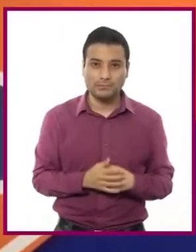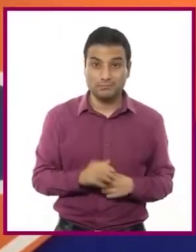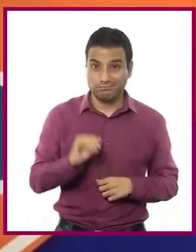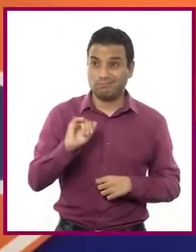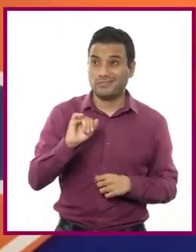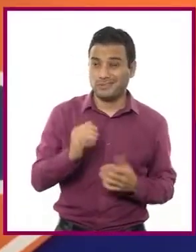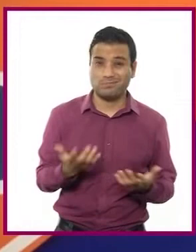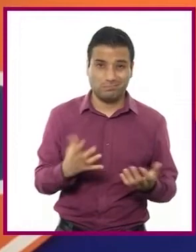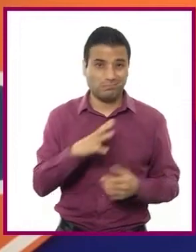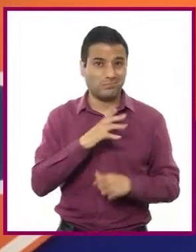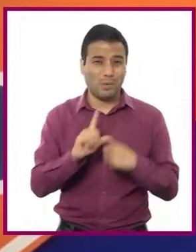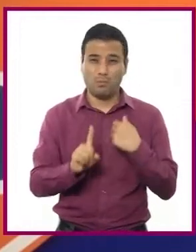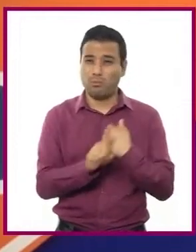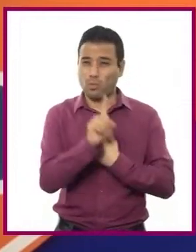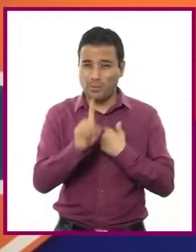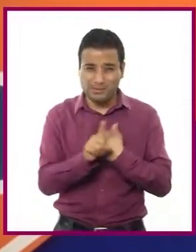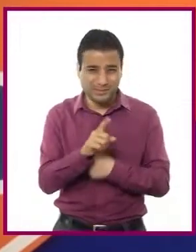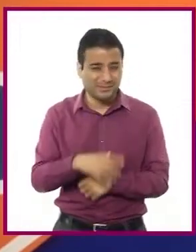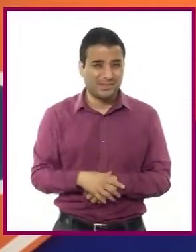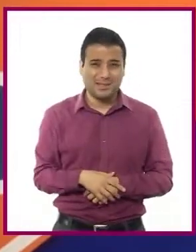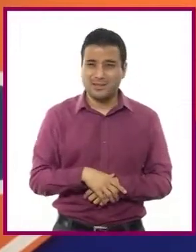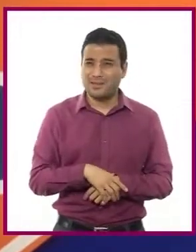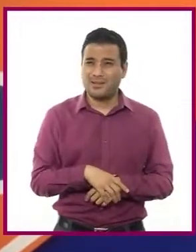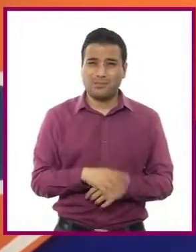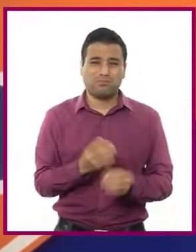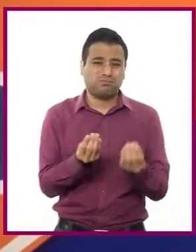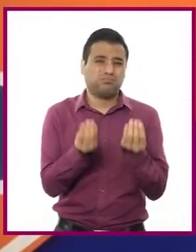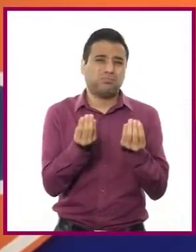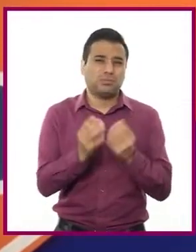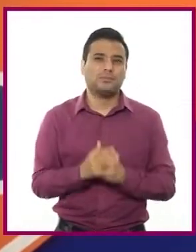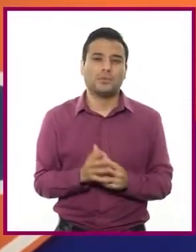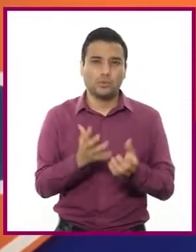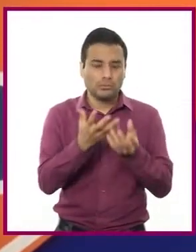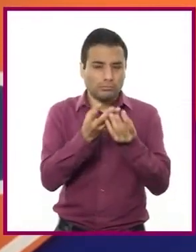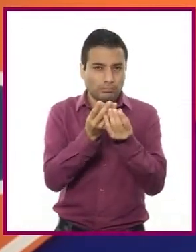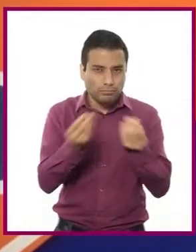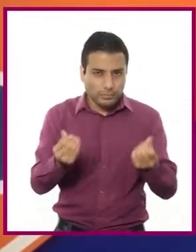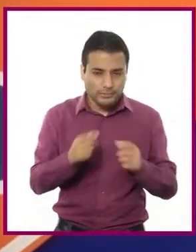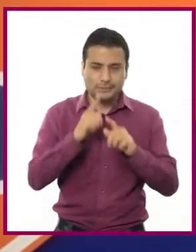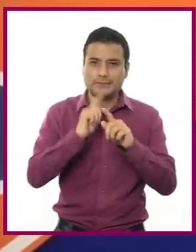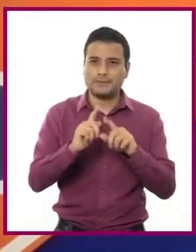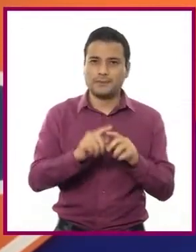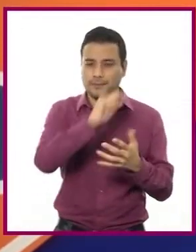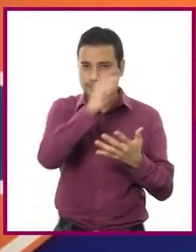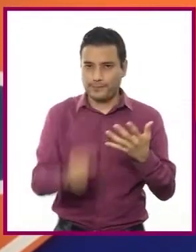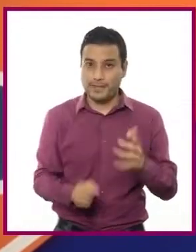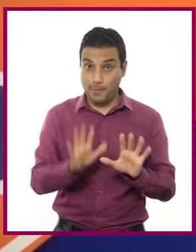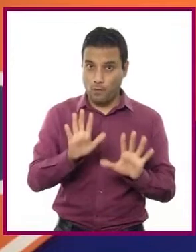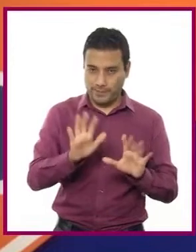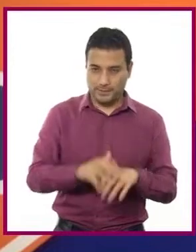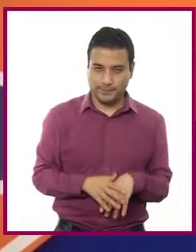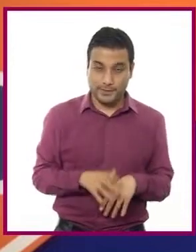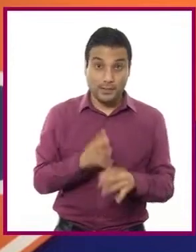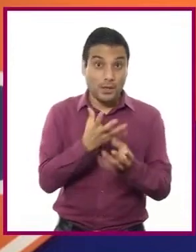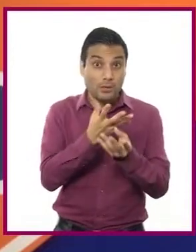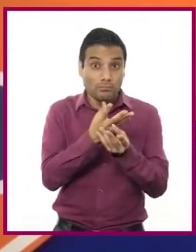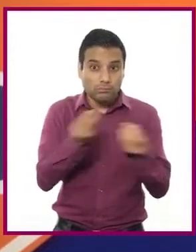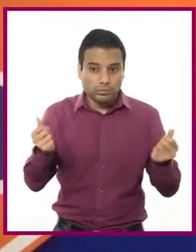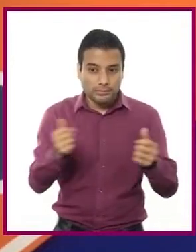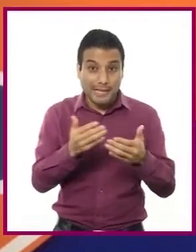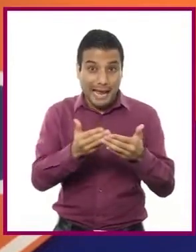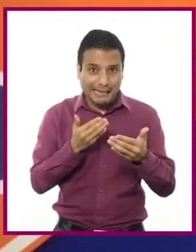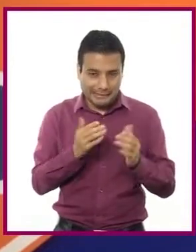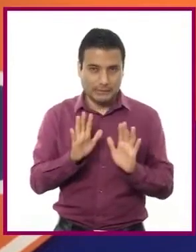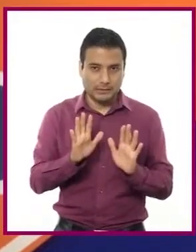Efectivamente, hay problemas generales y también muchas soluciones, pero antes de participar en la solución de un problema